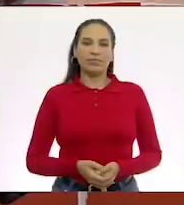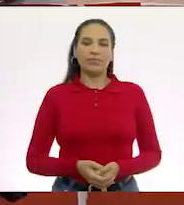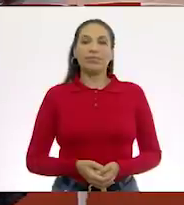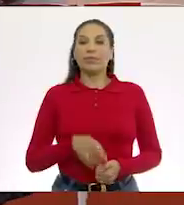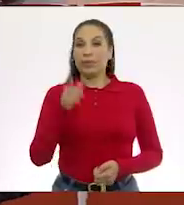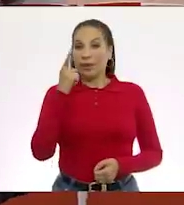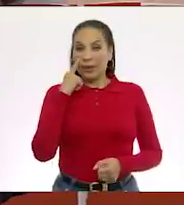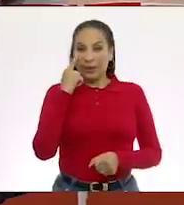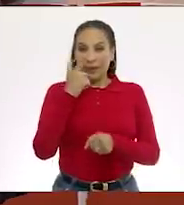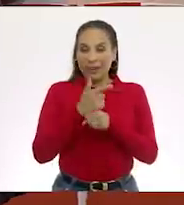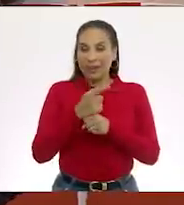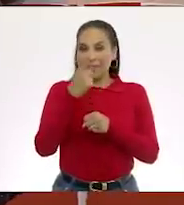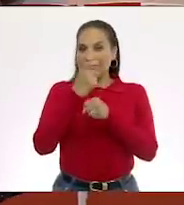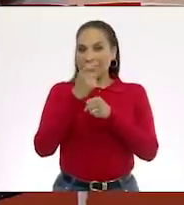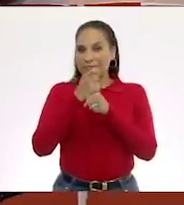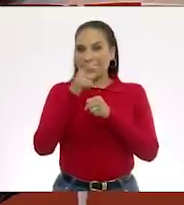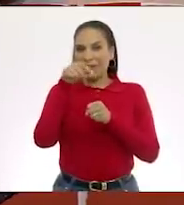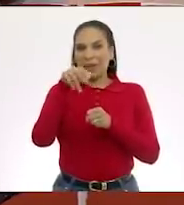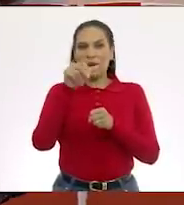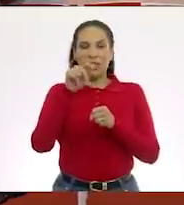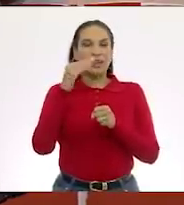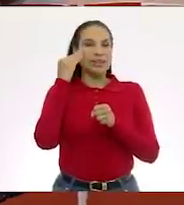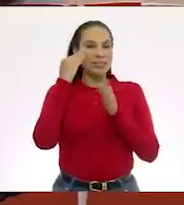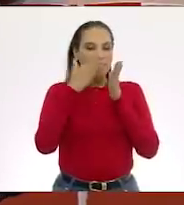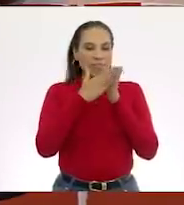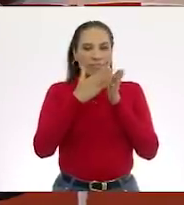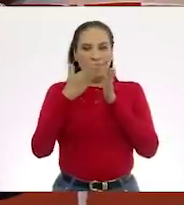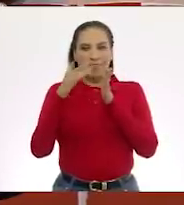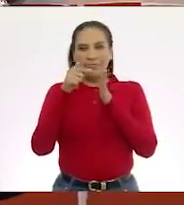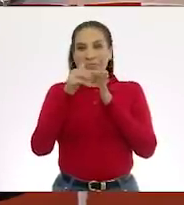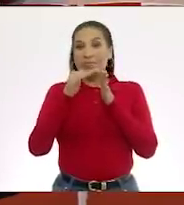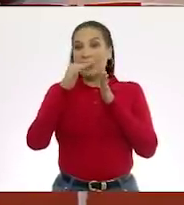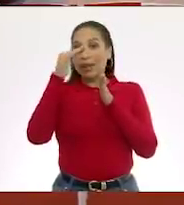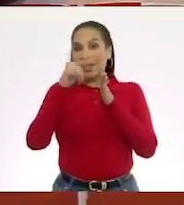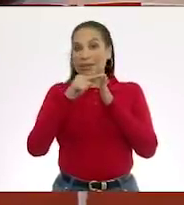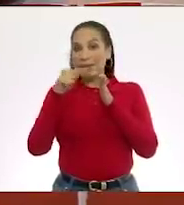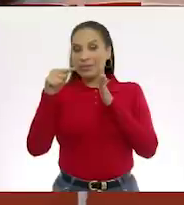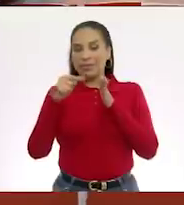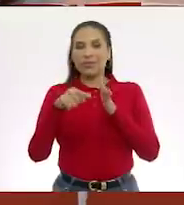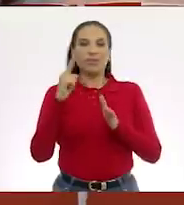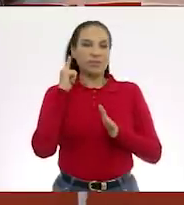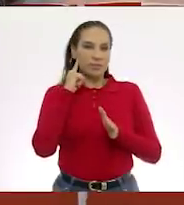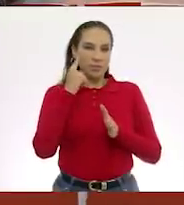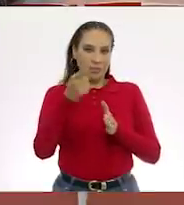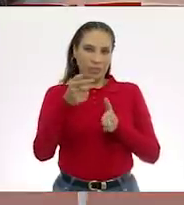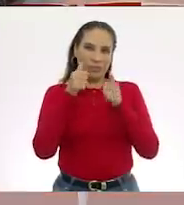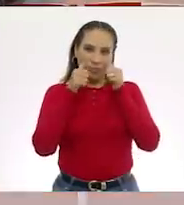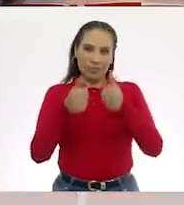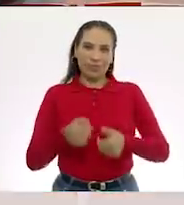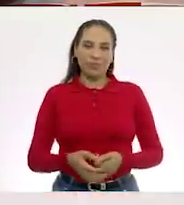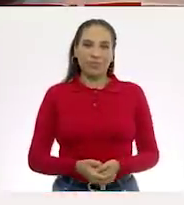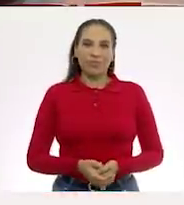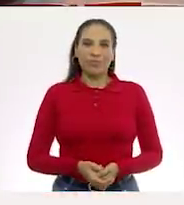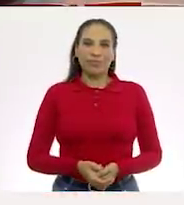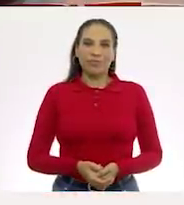¿Se dan cuenta que la primera nota dura más que las siguientes? Escuchemos.